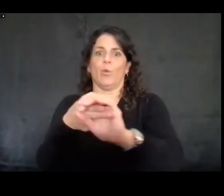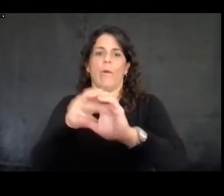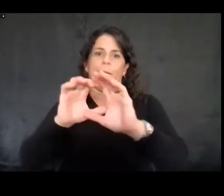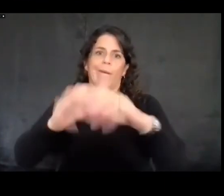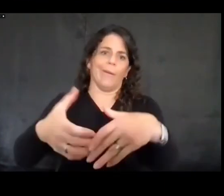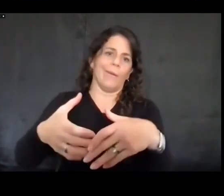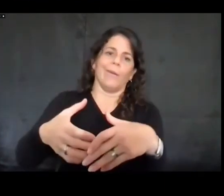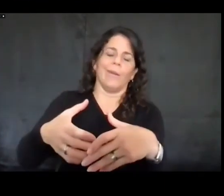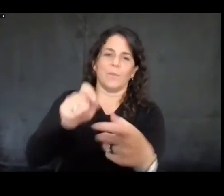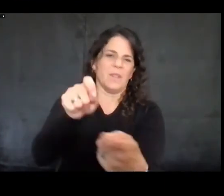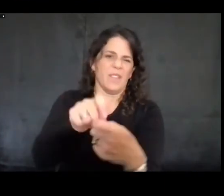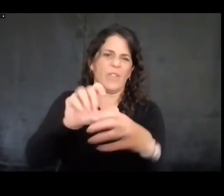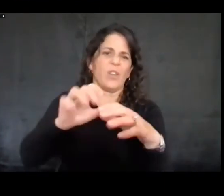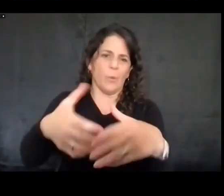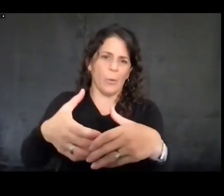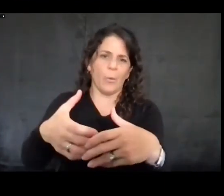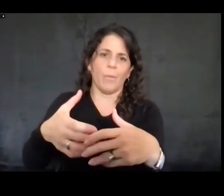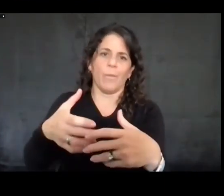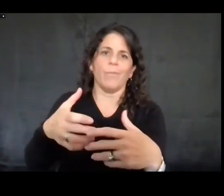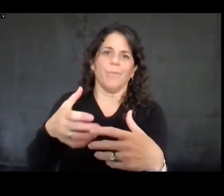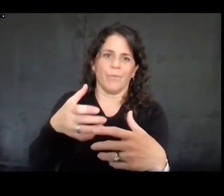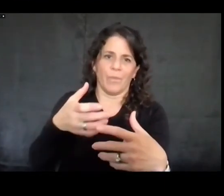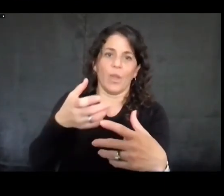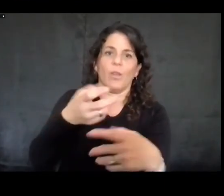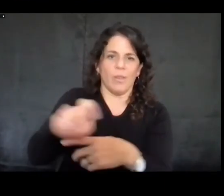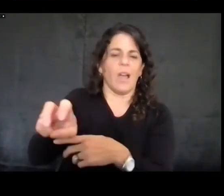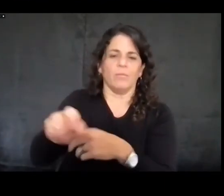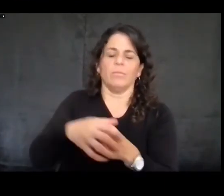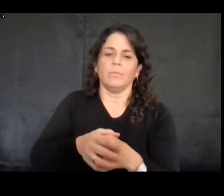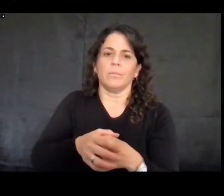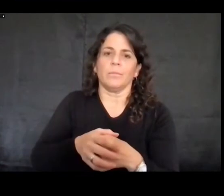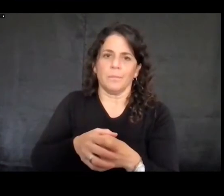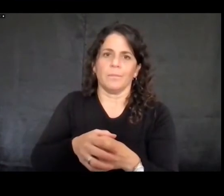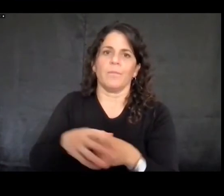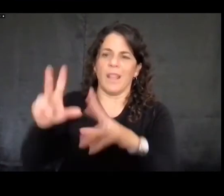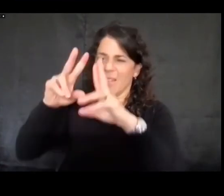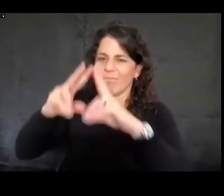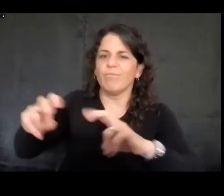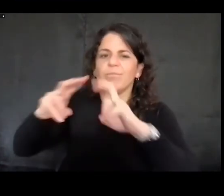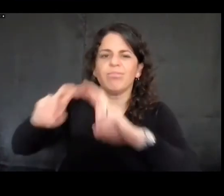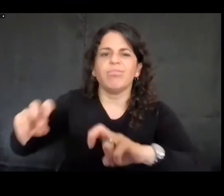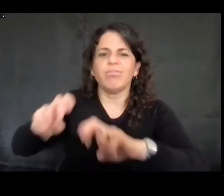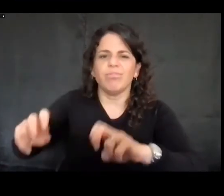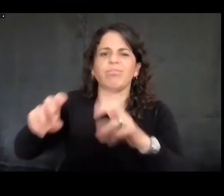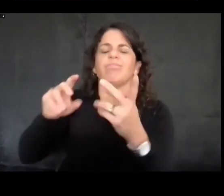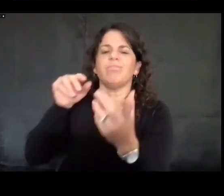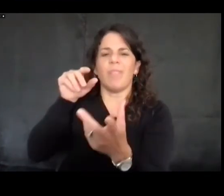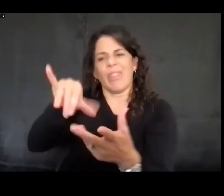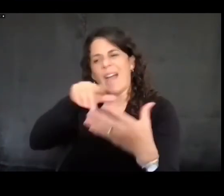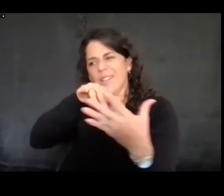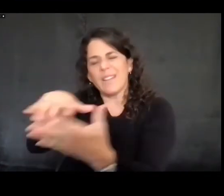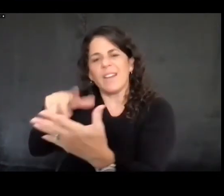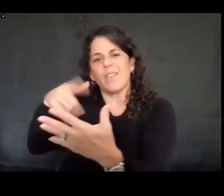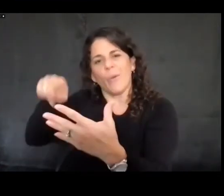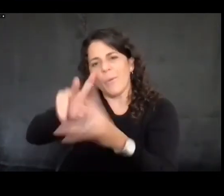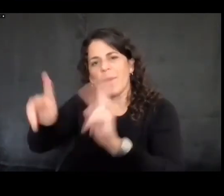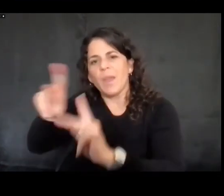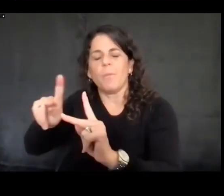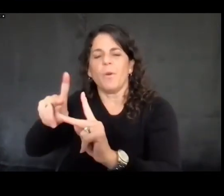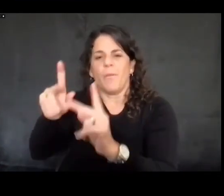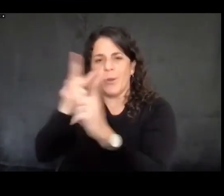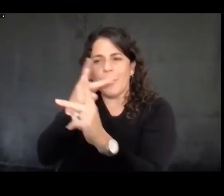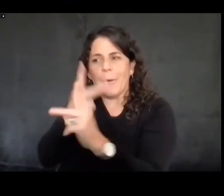secuenciamiento estas no eran personas que estaban enfermas o que no que estaban re